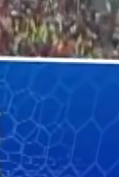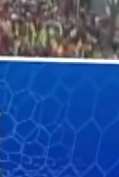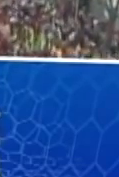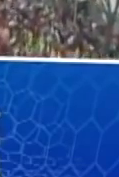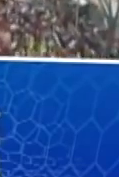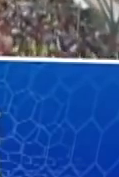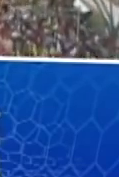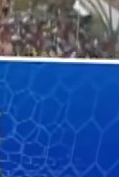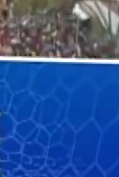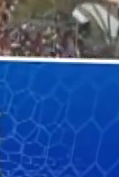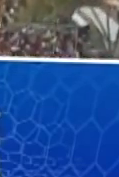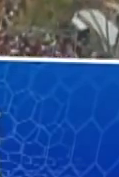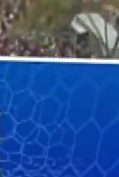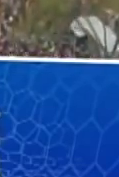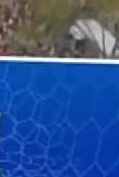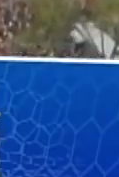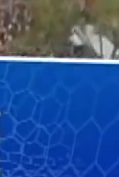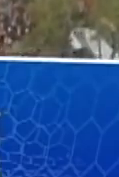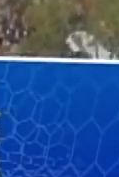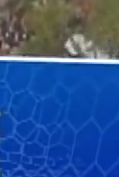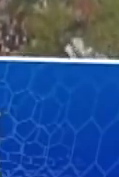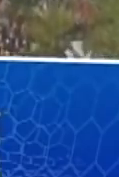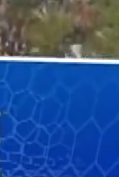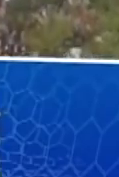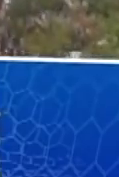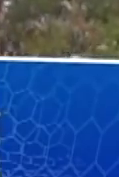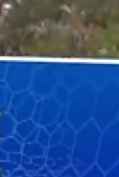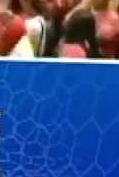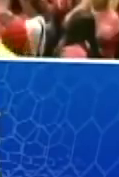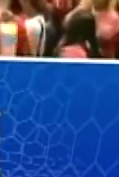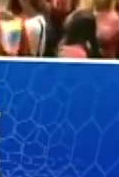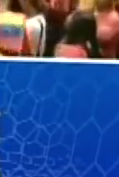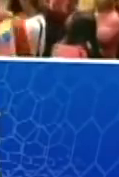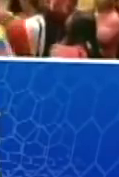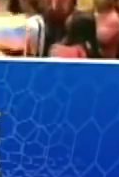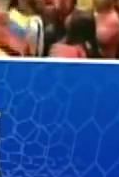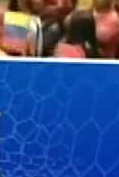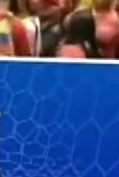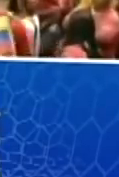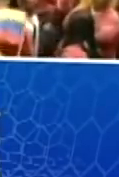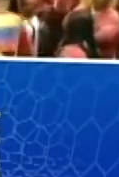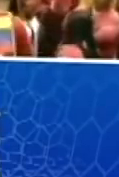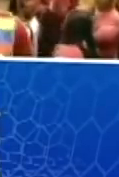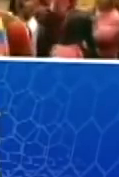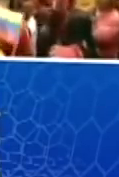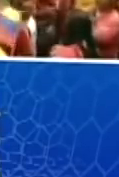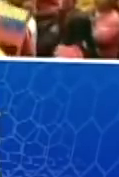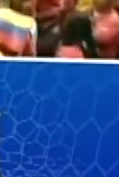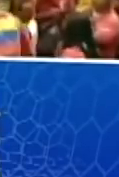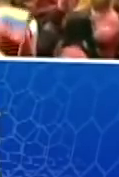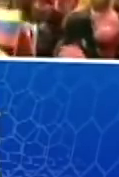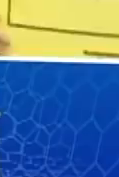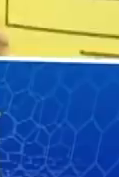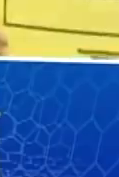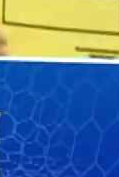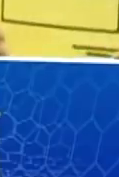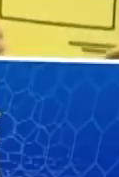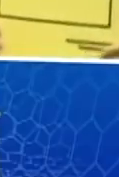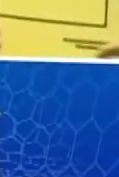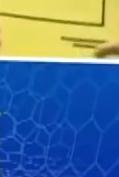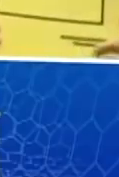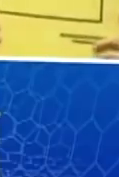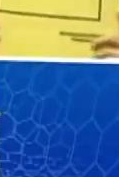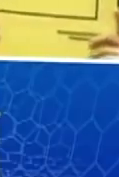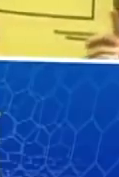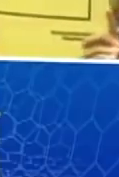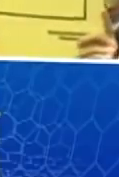eso hay paz en Venezuela, independencia y patria. Aristóbulo, cuéntamelo todo, pues.